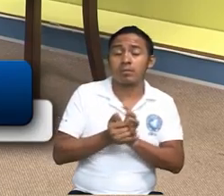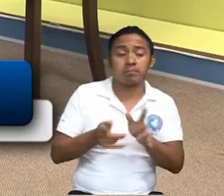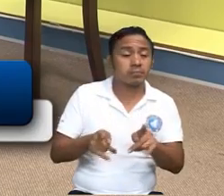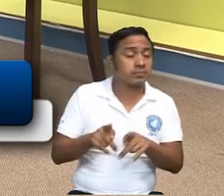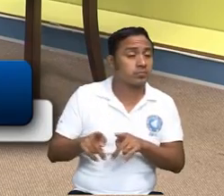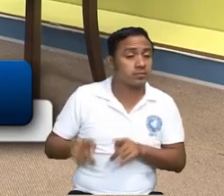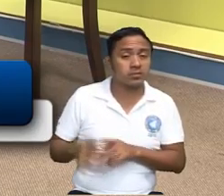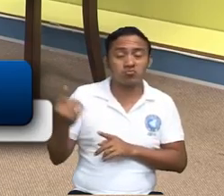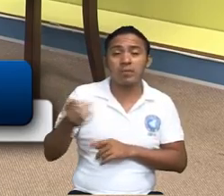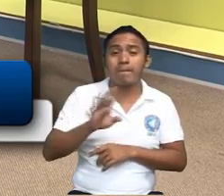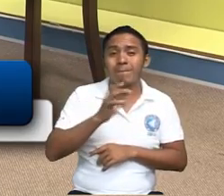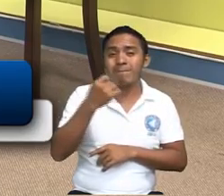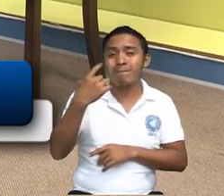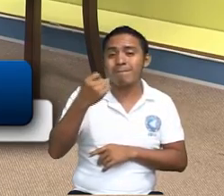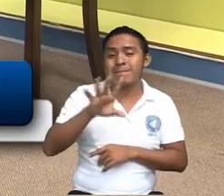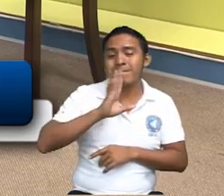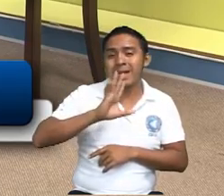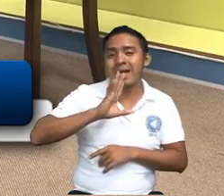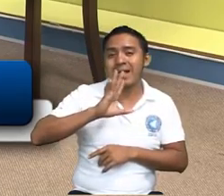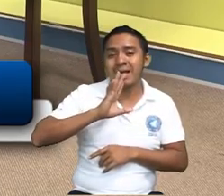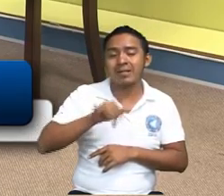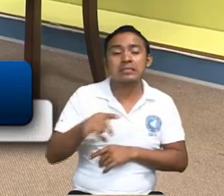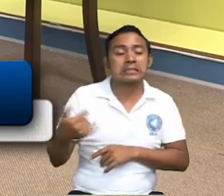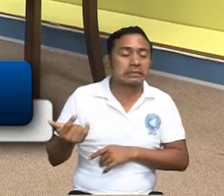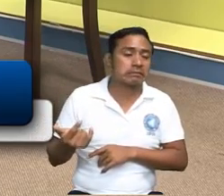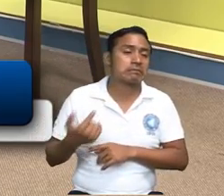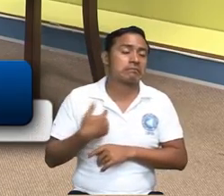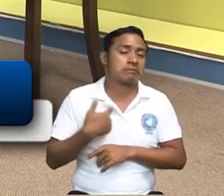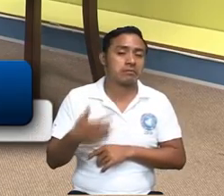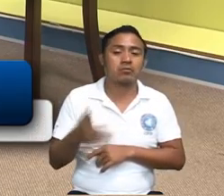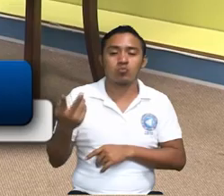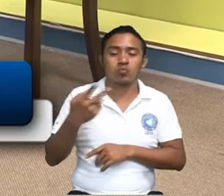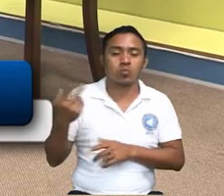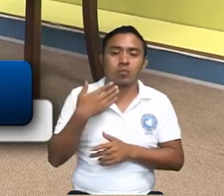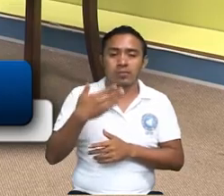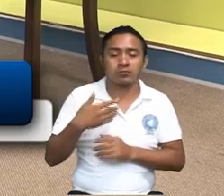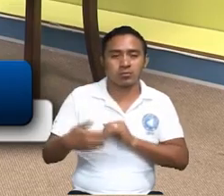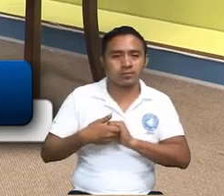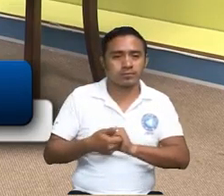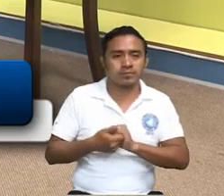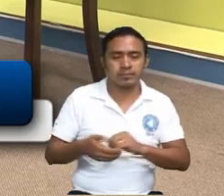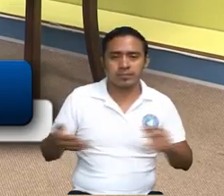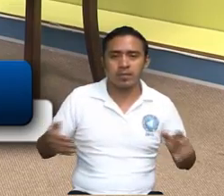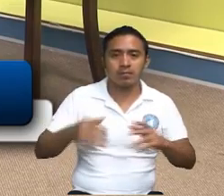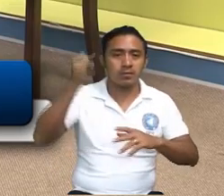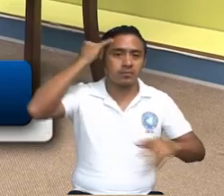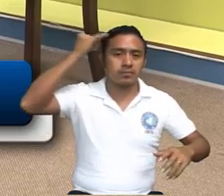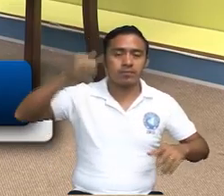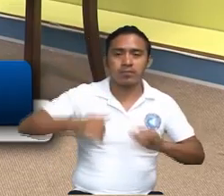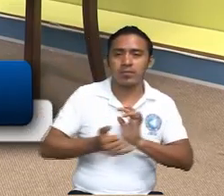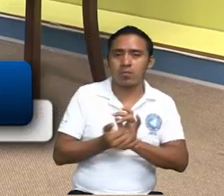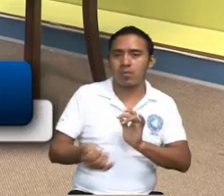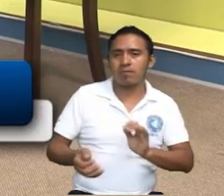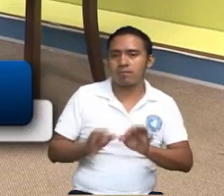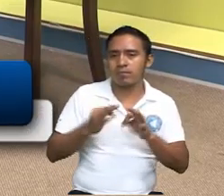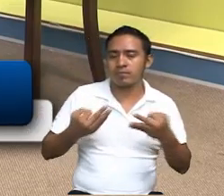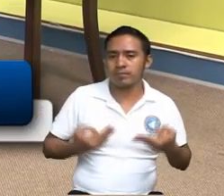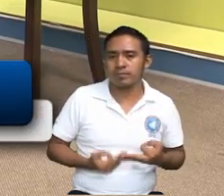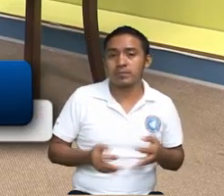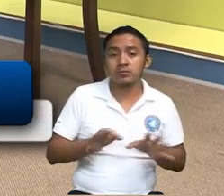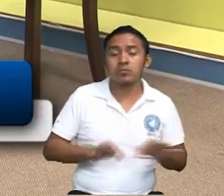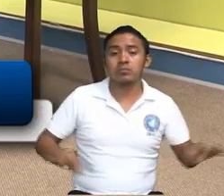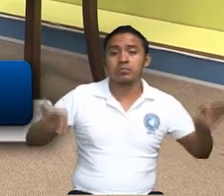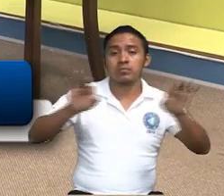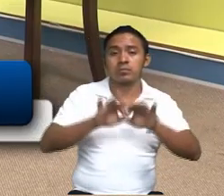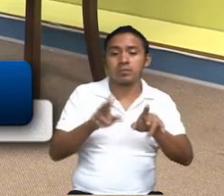solo le falta hablar. Por sí. Eso es el mejor amigo del hombre, es un animal muy inteligente y es parte de la familia. Entonces es importante que